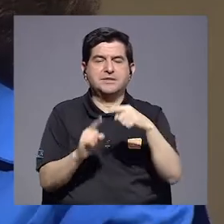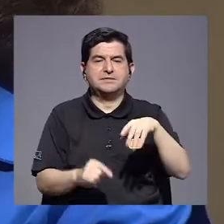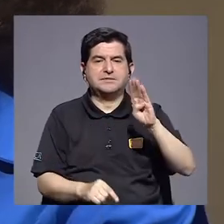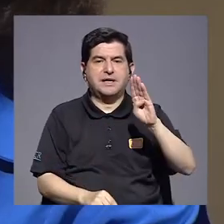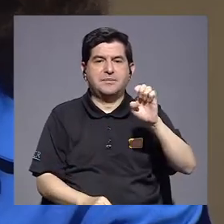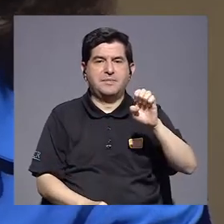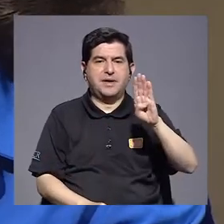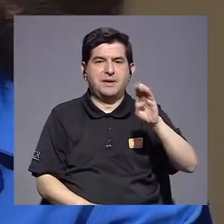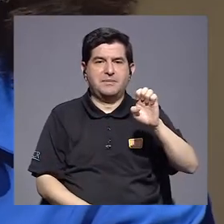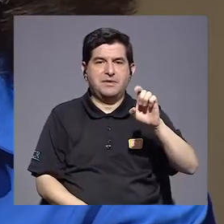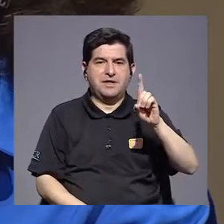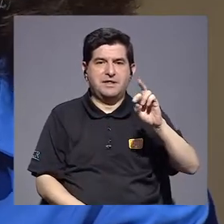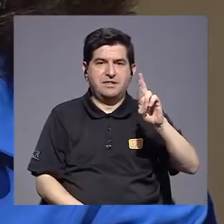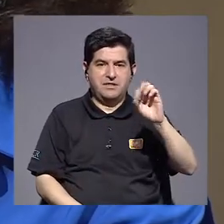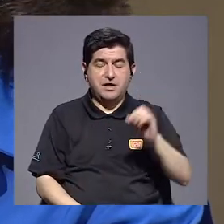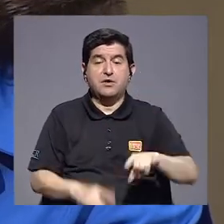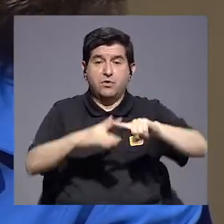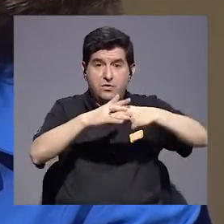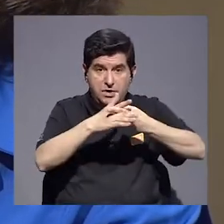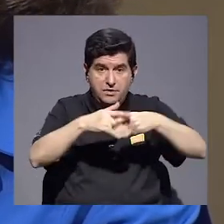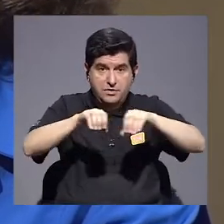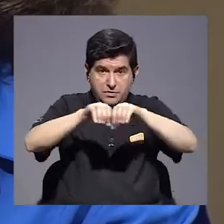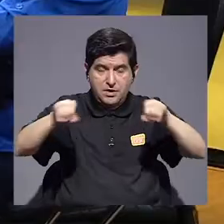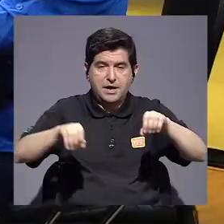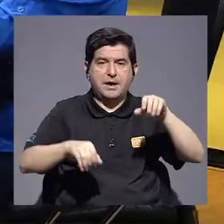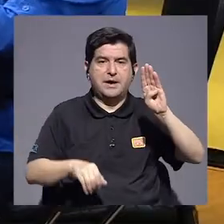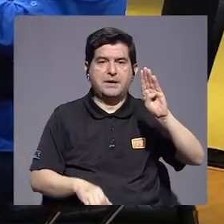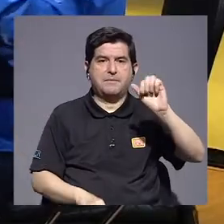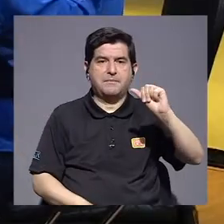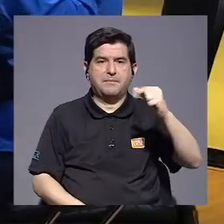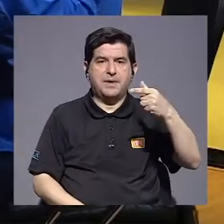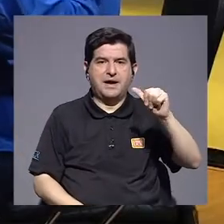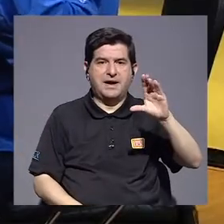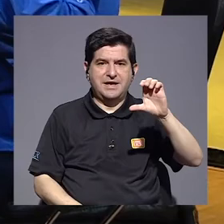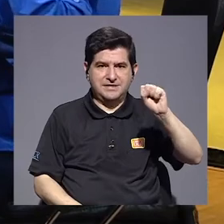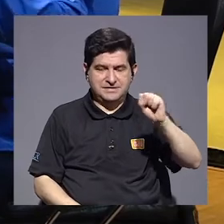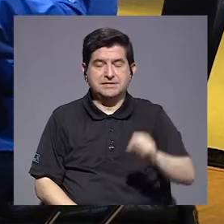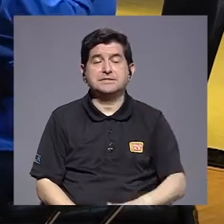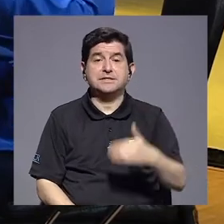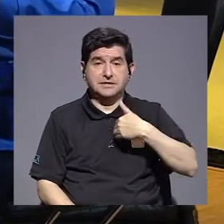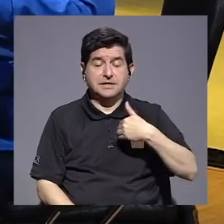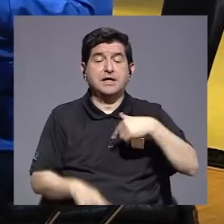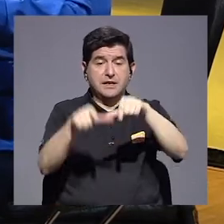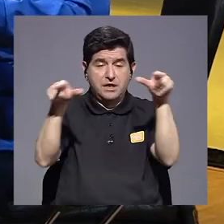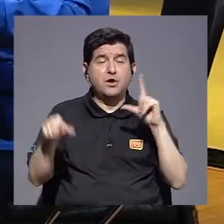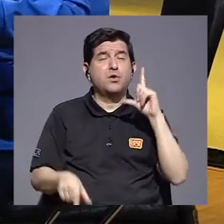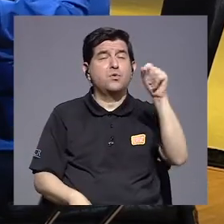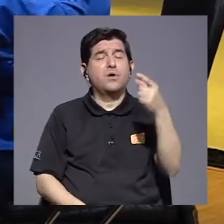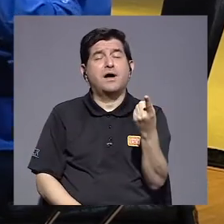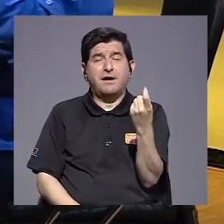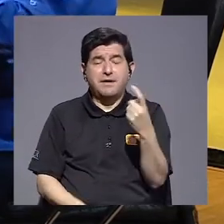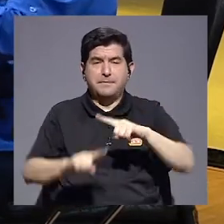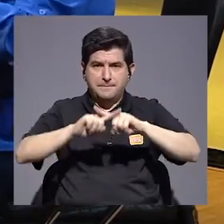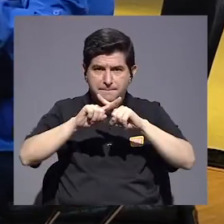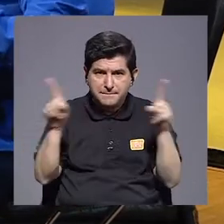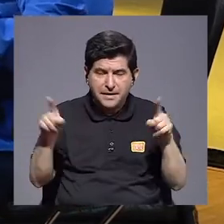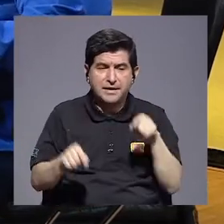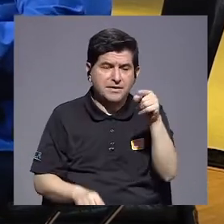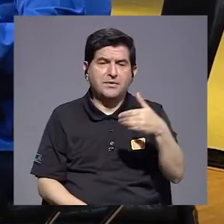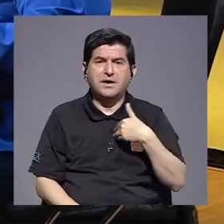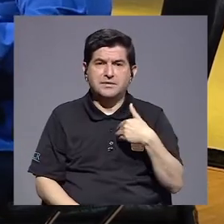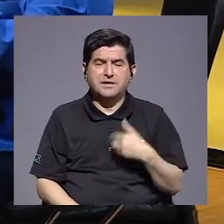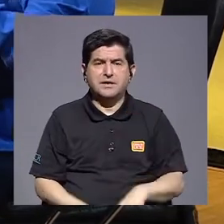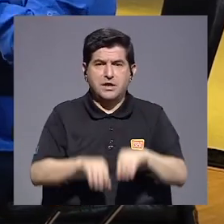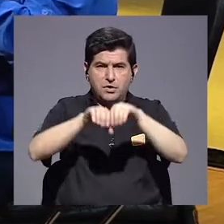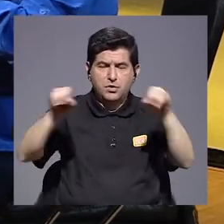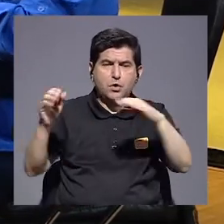Bebedero, y estamos por iniciar el acueducto en Bagaces. Por supuesto que tenemos zonas rurales que nos faltan, pero ahí lo que tenemos